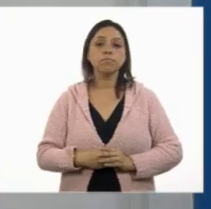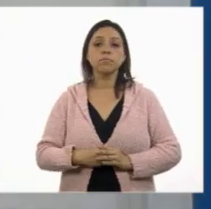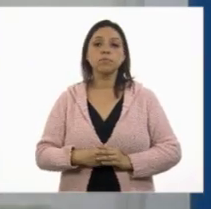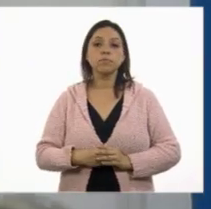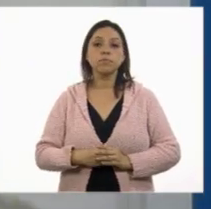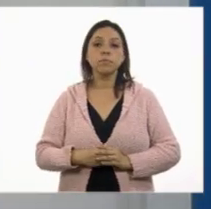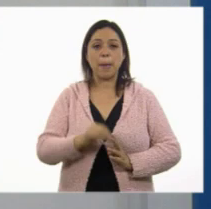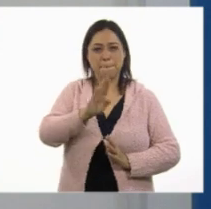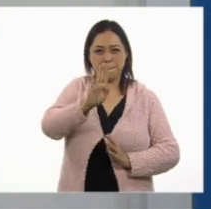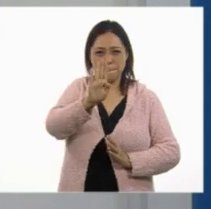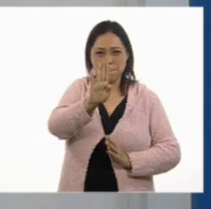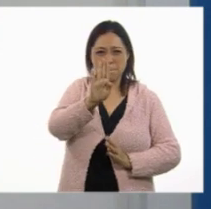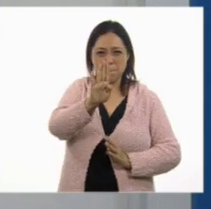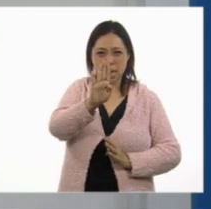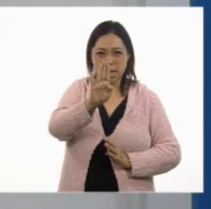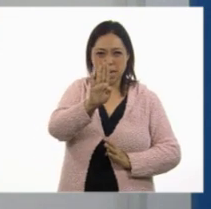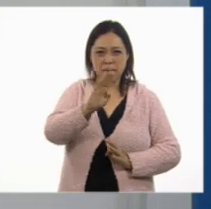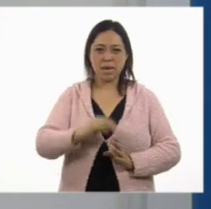B.